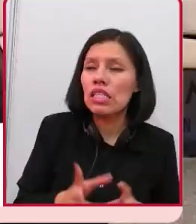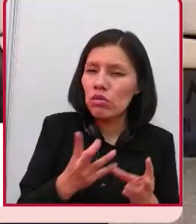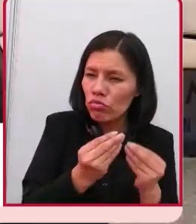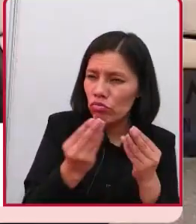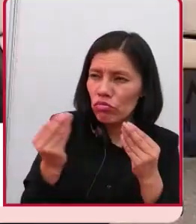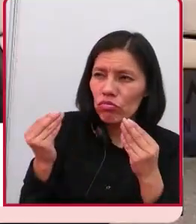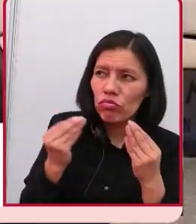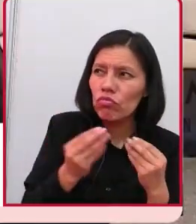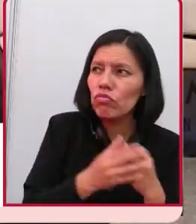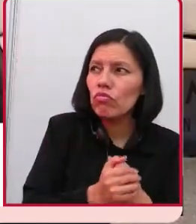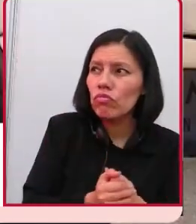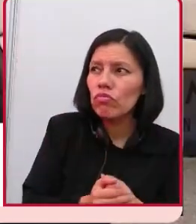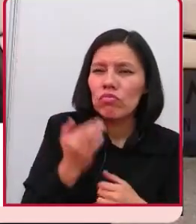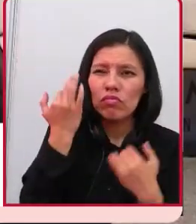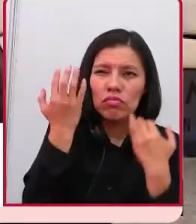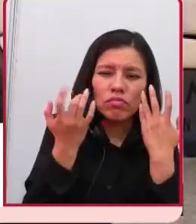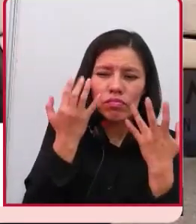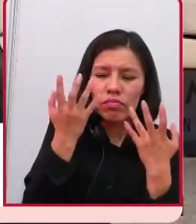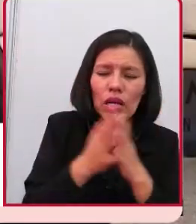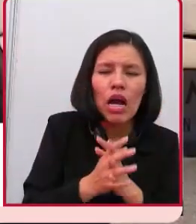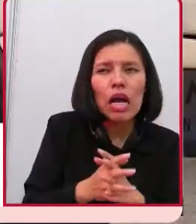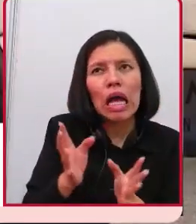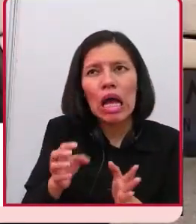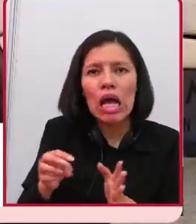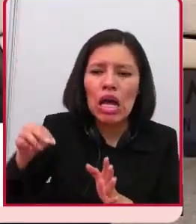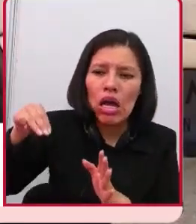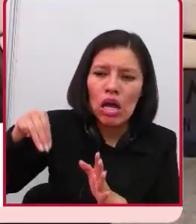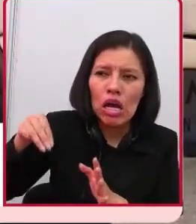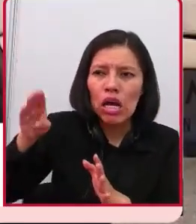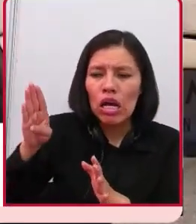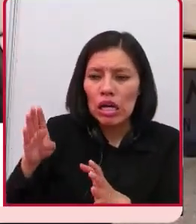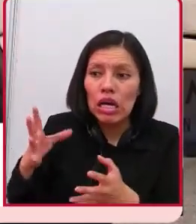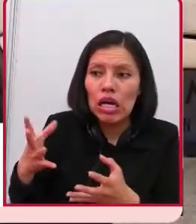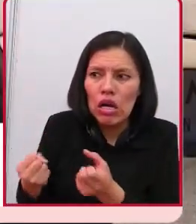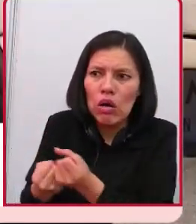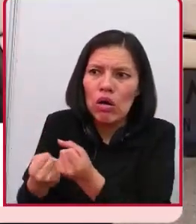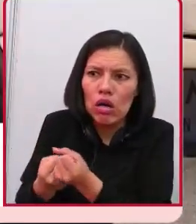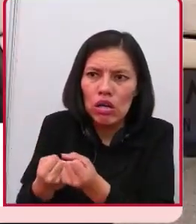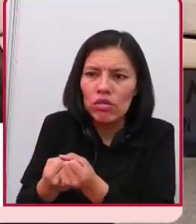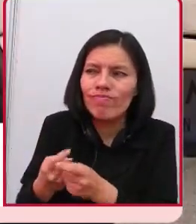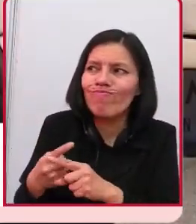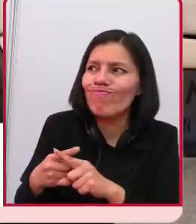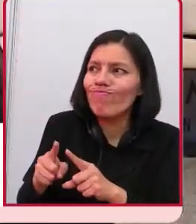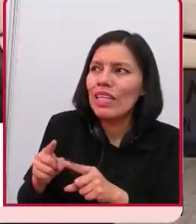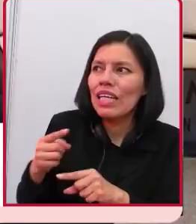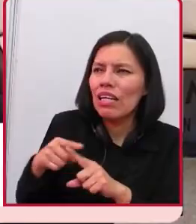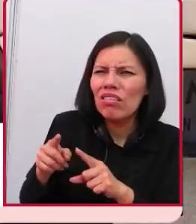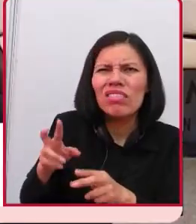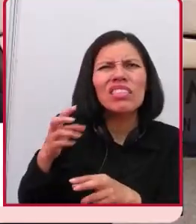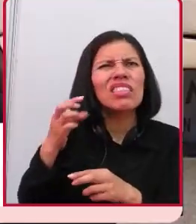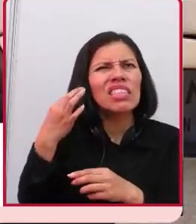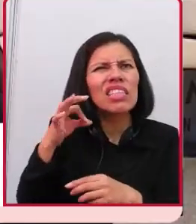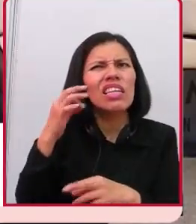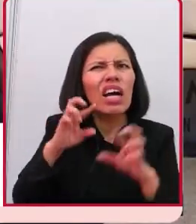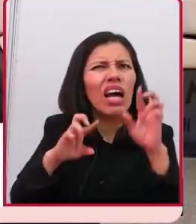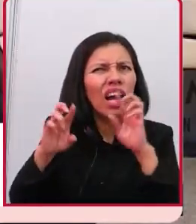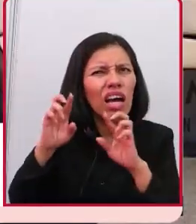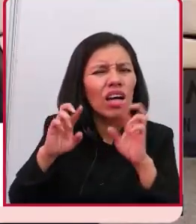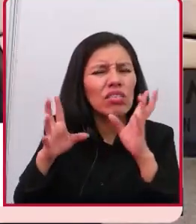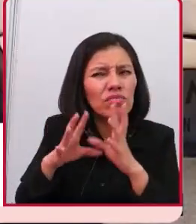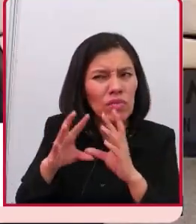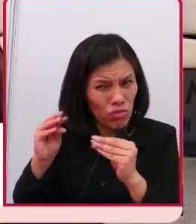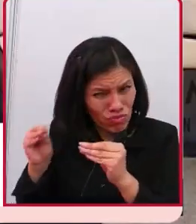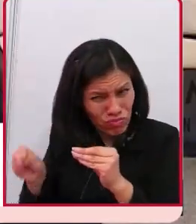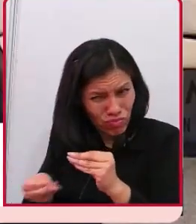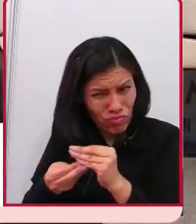ha pasado que pensamos que la molibdenita es el mineral principal aportante de molibdeno, pero siempre surge la duda, de repente hay otro mineral que